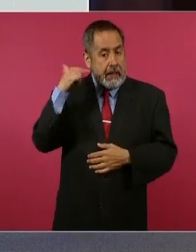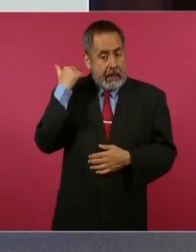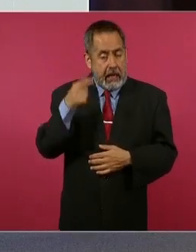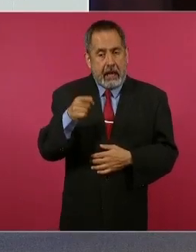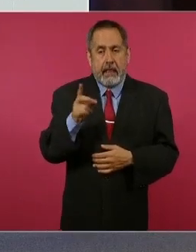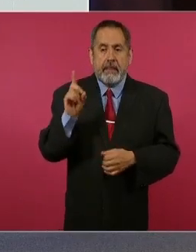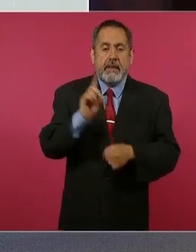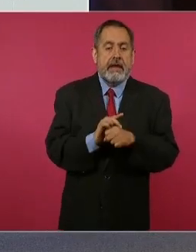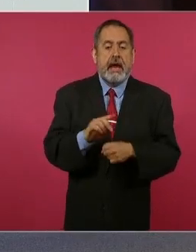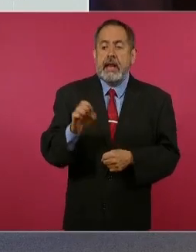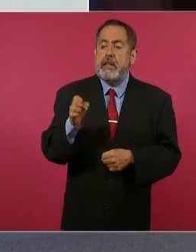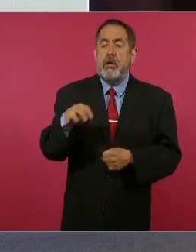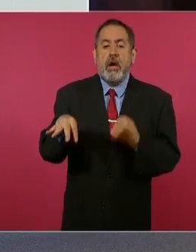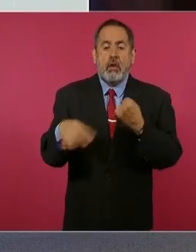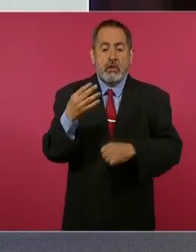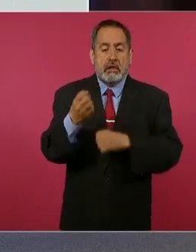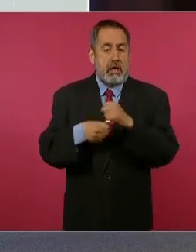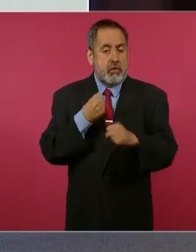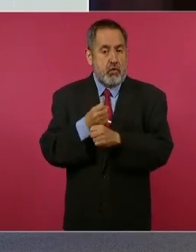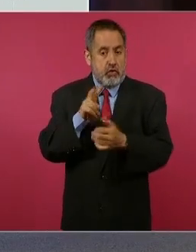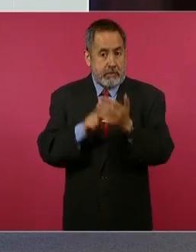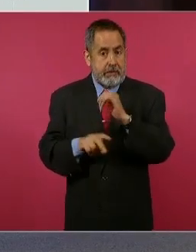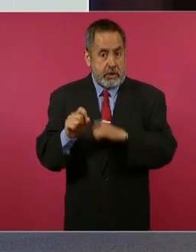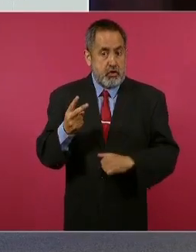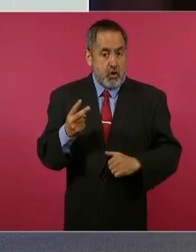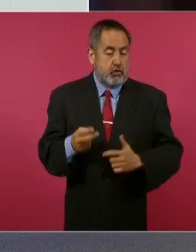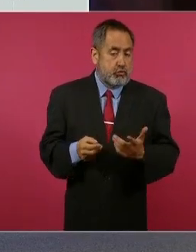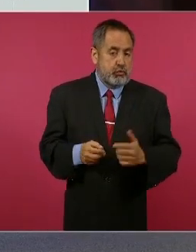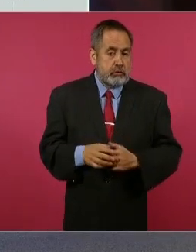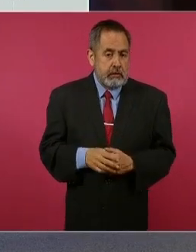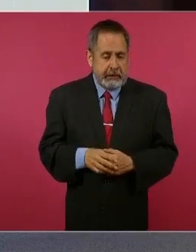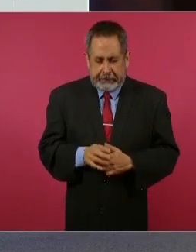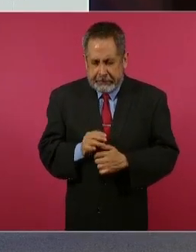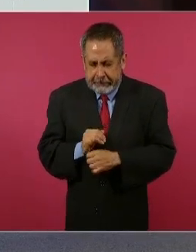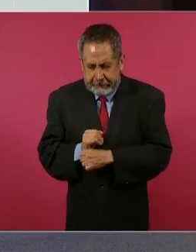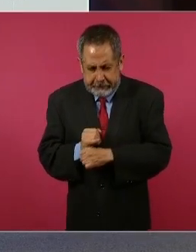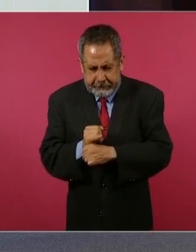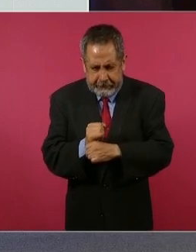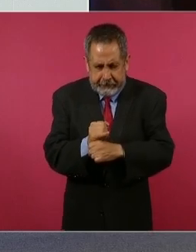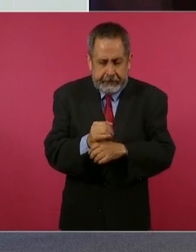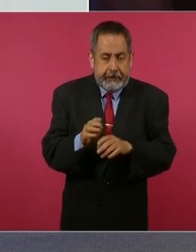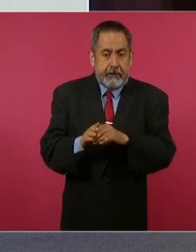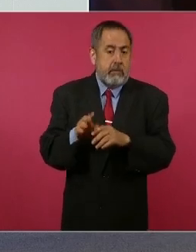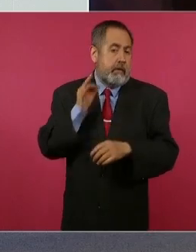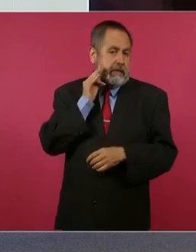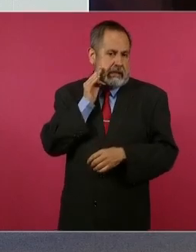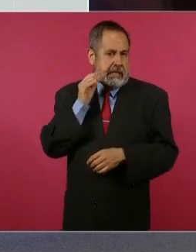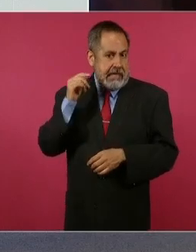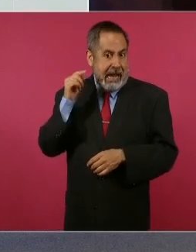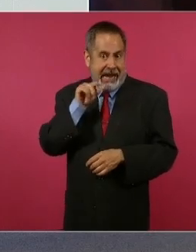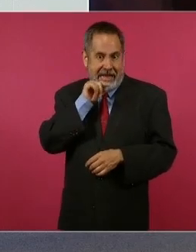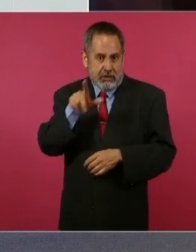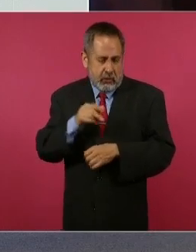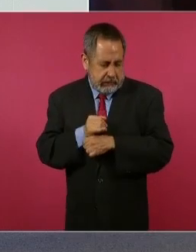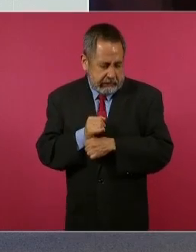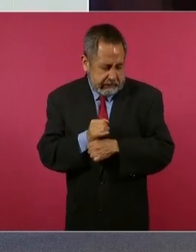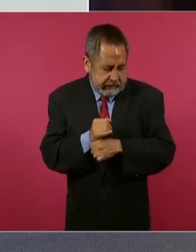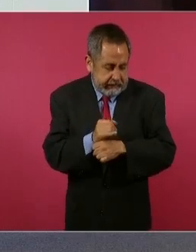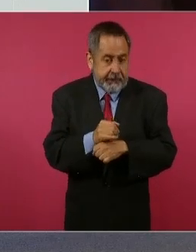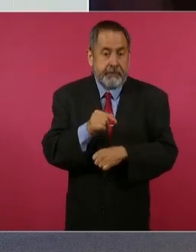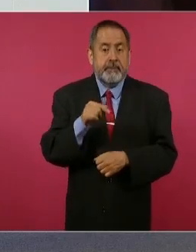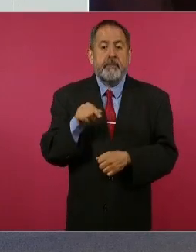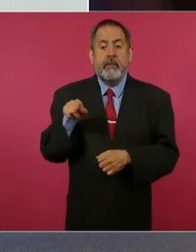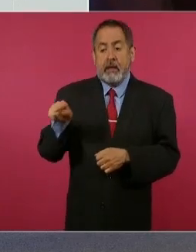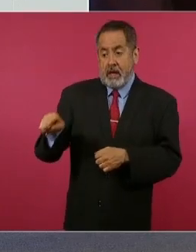14 de enero del 2022. De acuerdo con las investigaciones de la Fiscalía de Jalisco, la víctima se